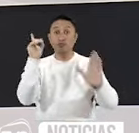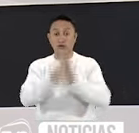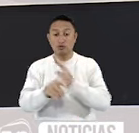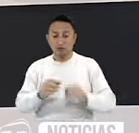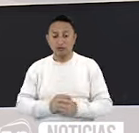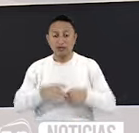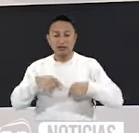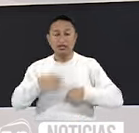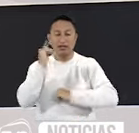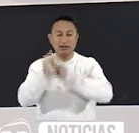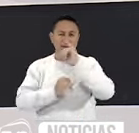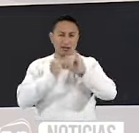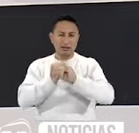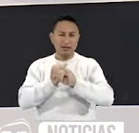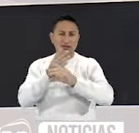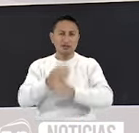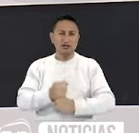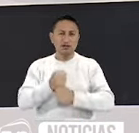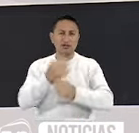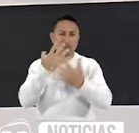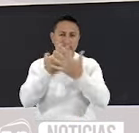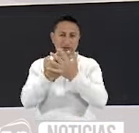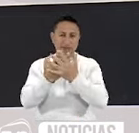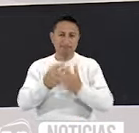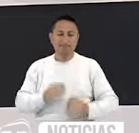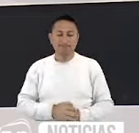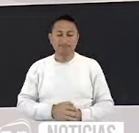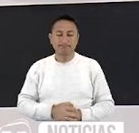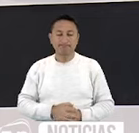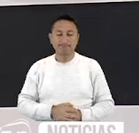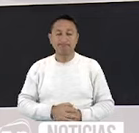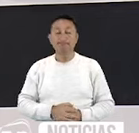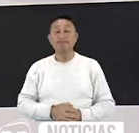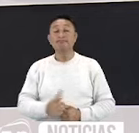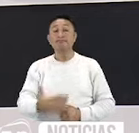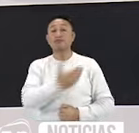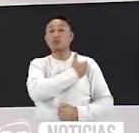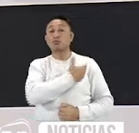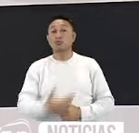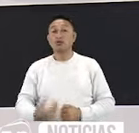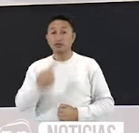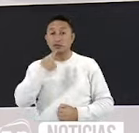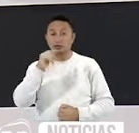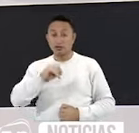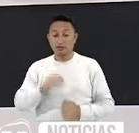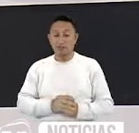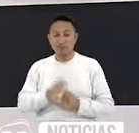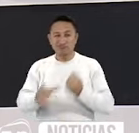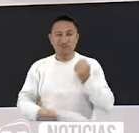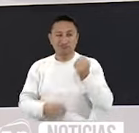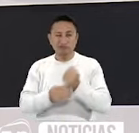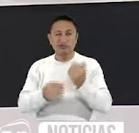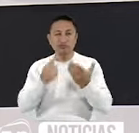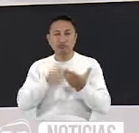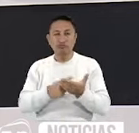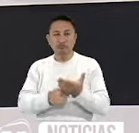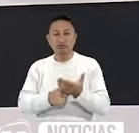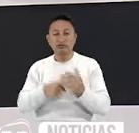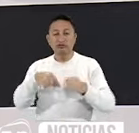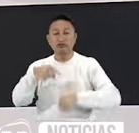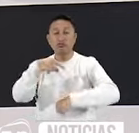internacional de seguridad penitenciaria. Por otro lado, el jefe de Estado dio a conocer que se analizará el horario de toque de